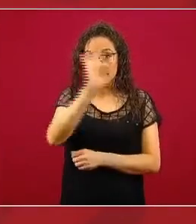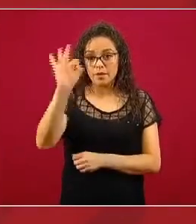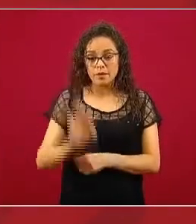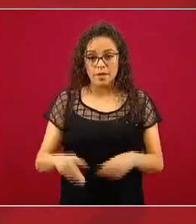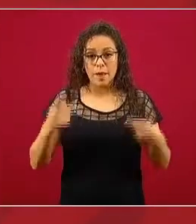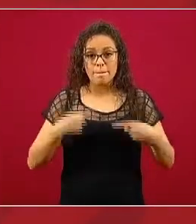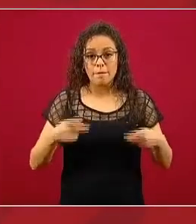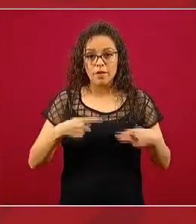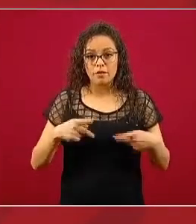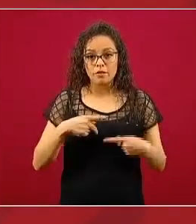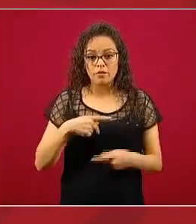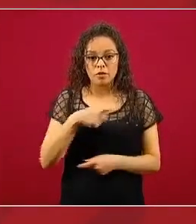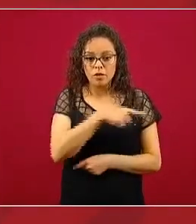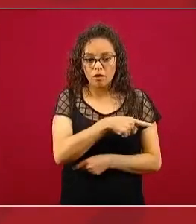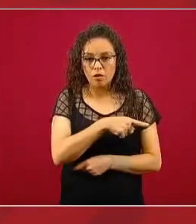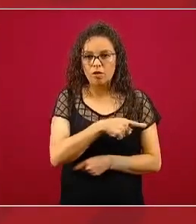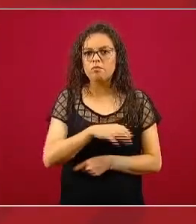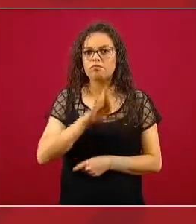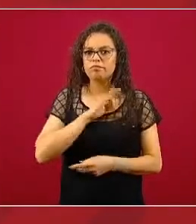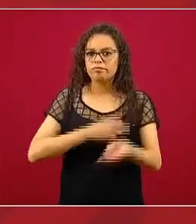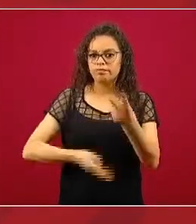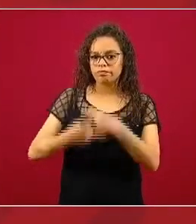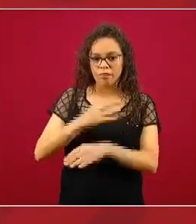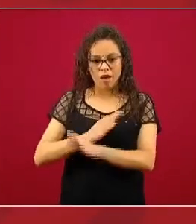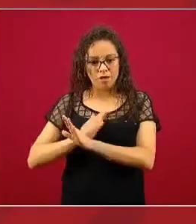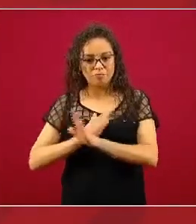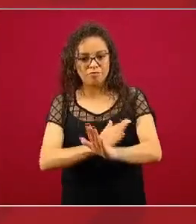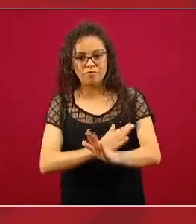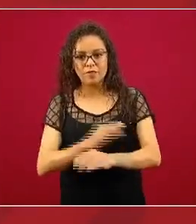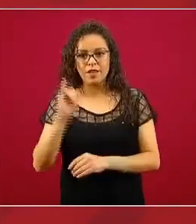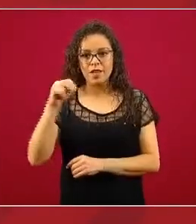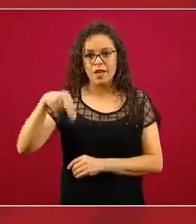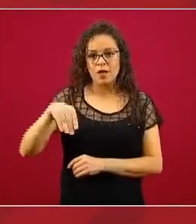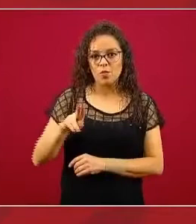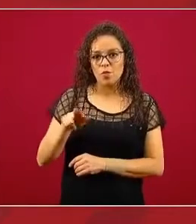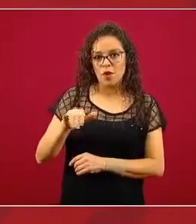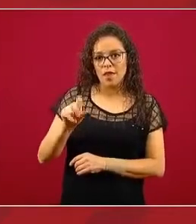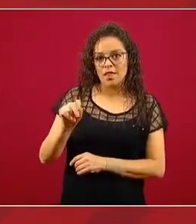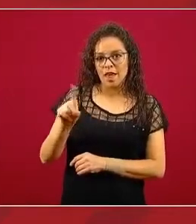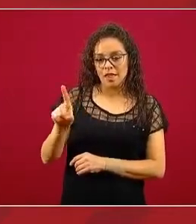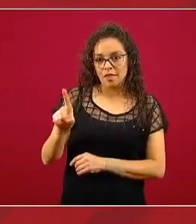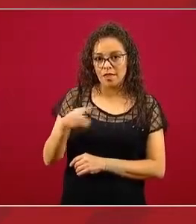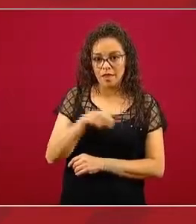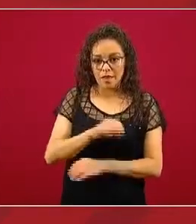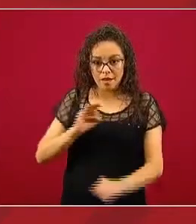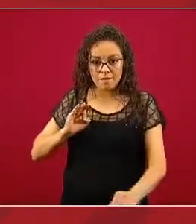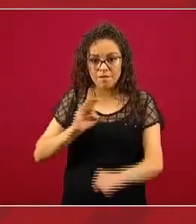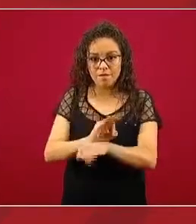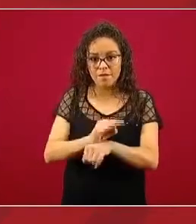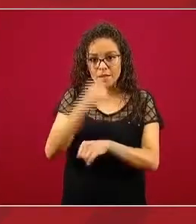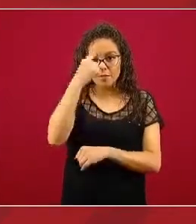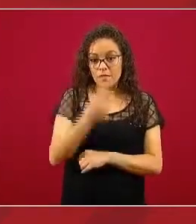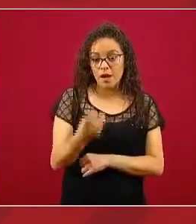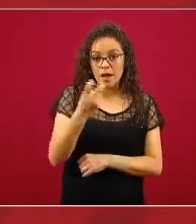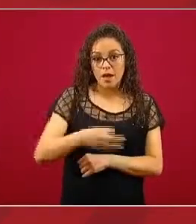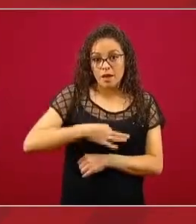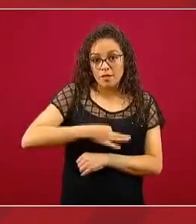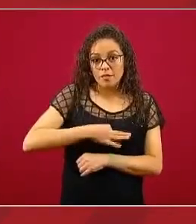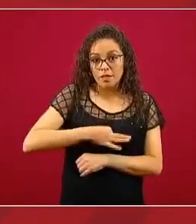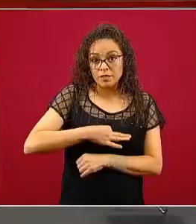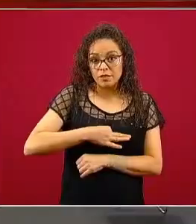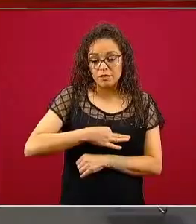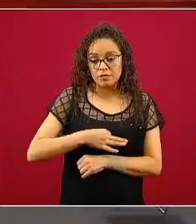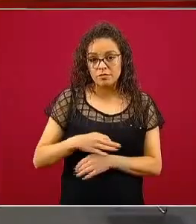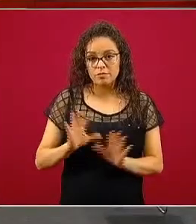desarrolla inmunidad, si es que la inmunidad produce protección contra la infección.